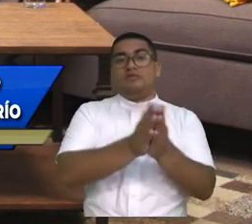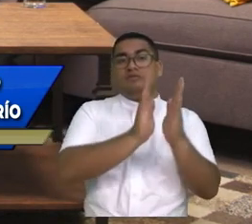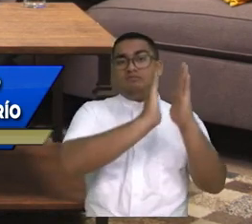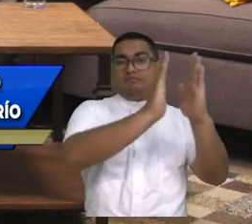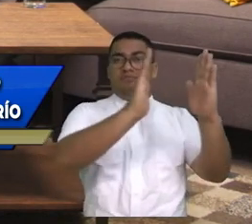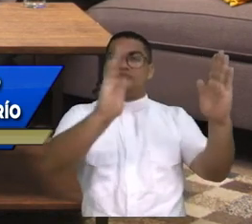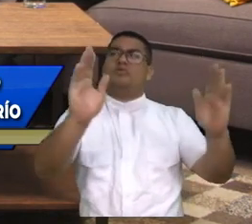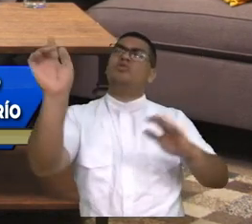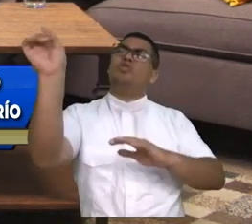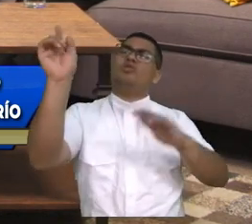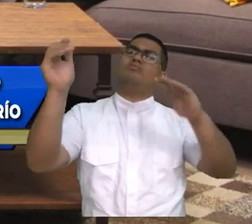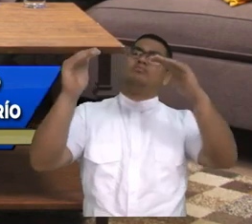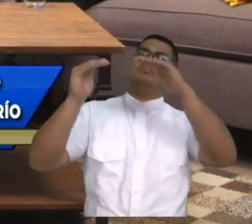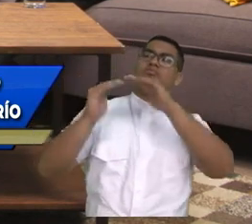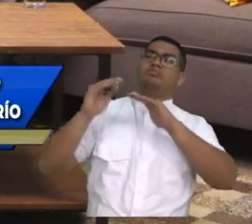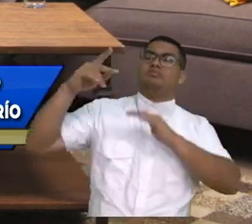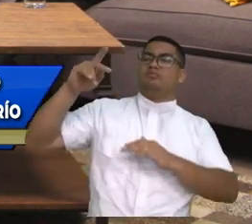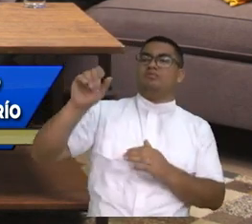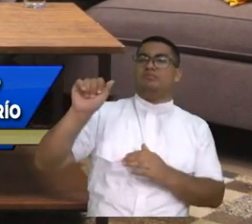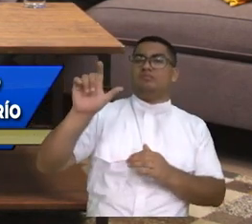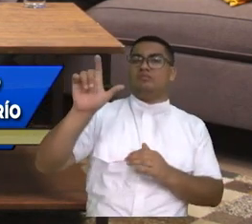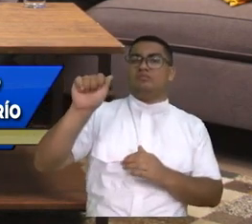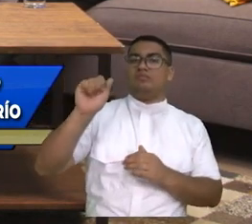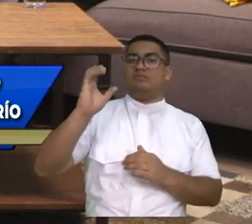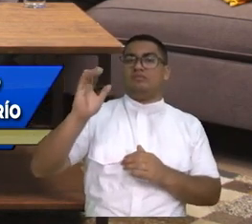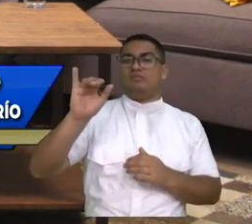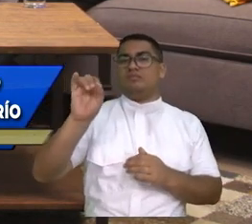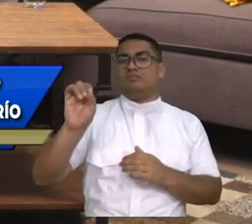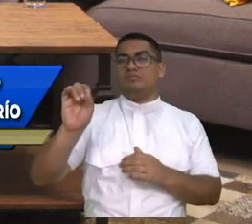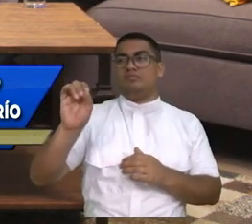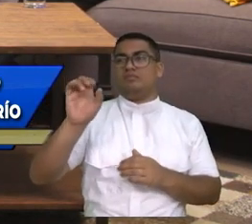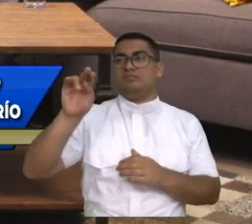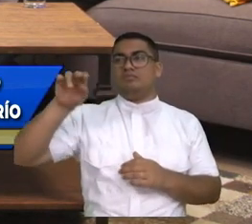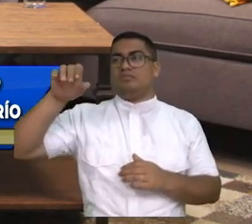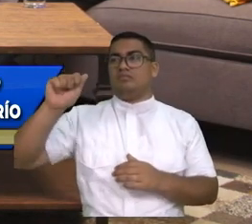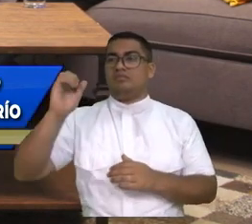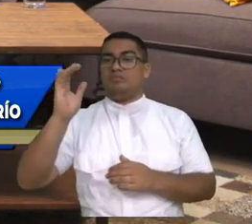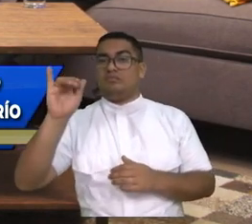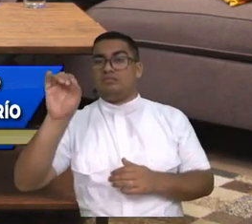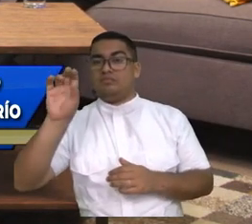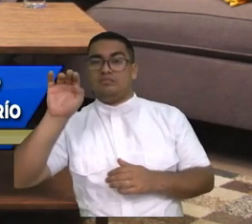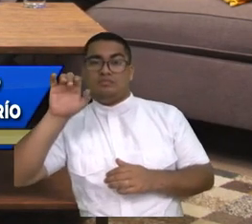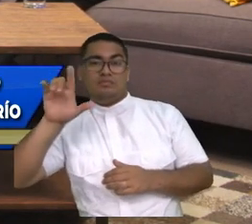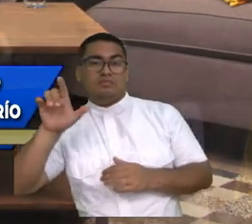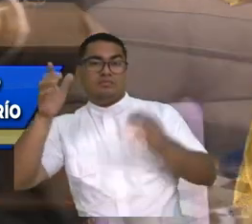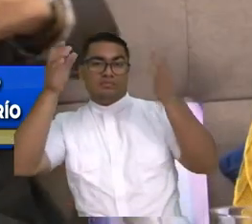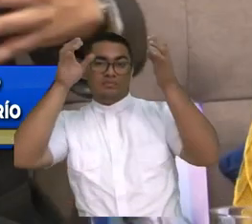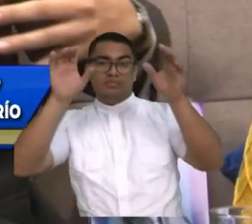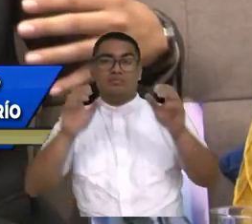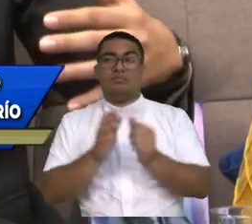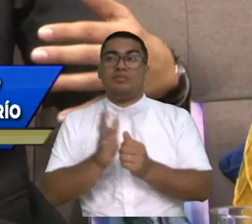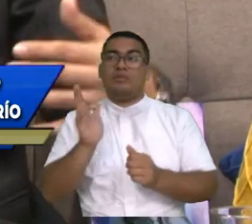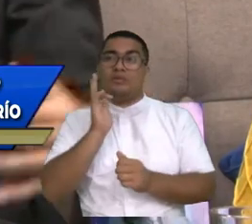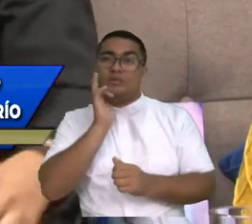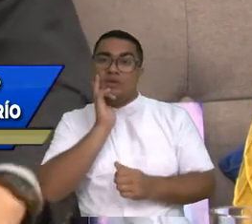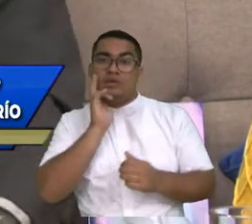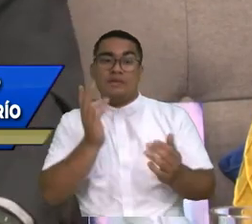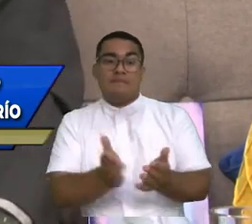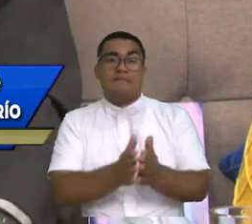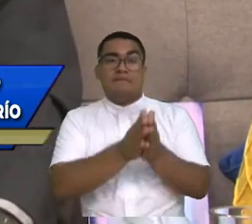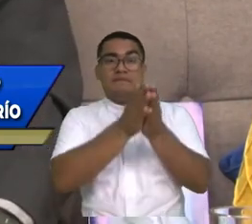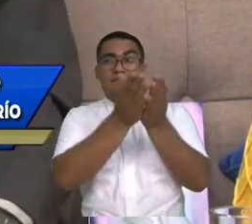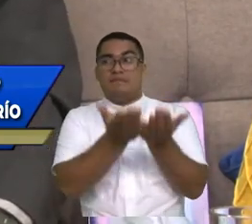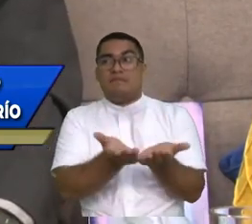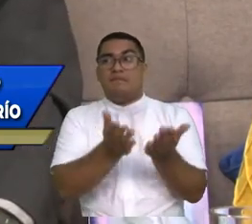la Cultura. Antes había otro palacio que lo botó el terremoto del 31. Pues Rubén Darío, a los 16 años, lee esa Biblioteca